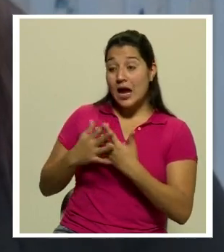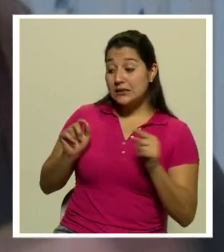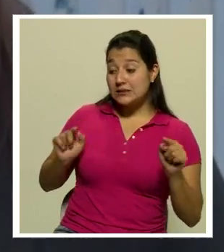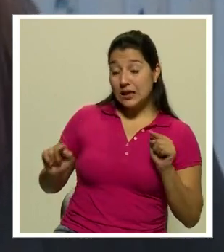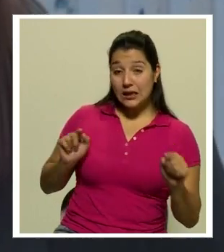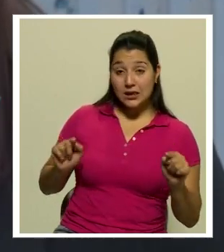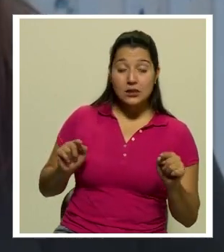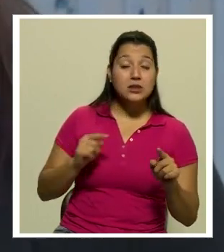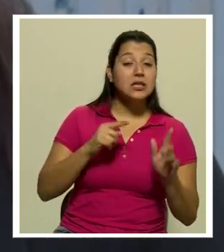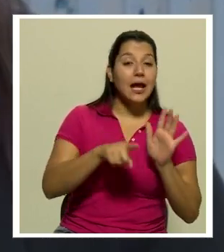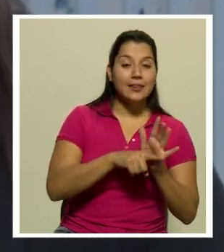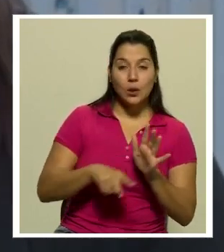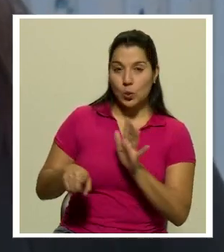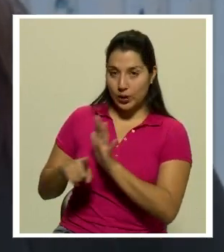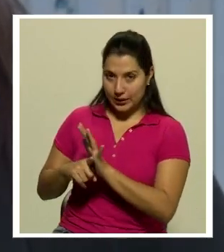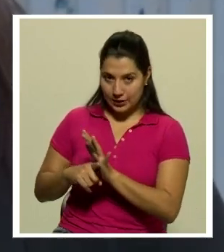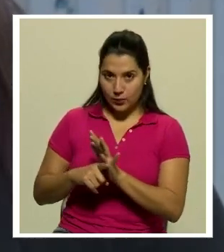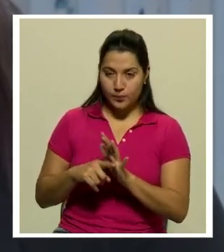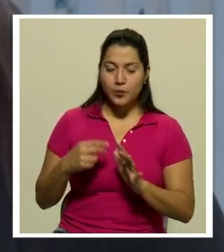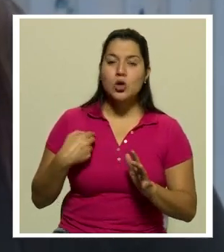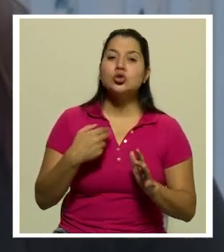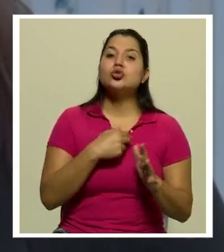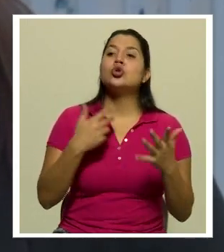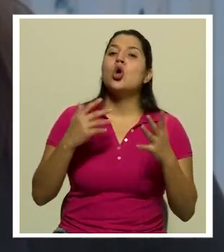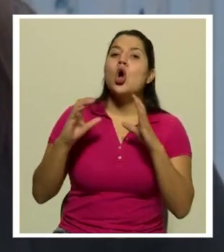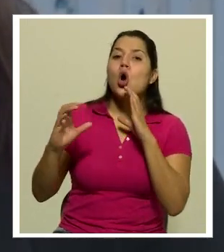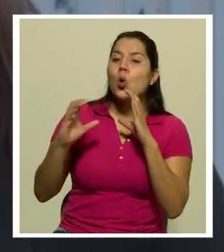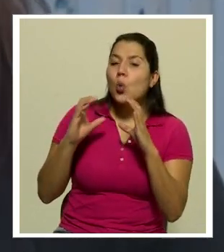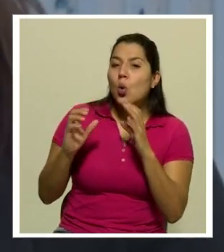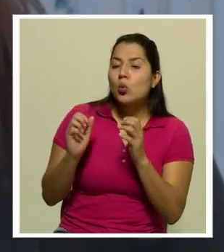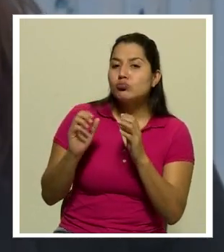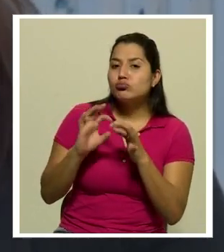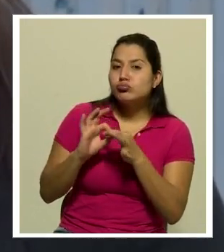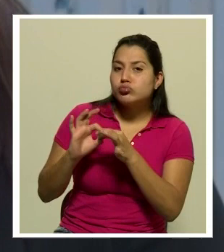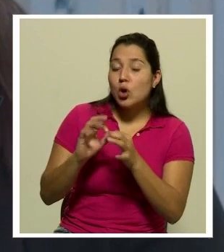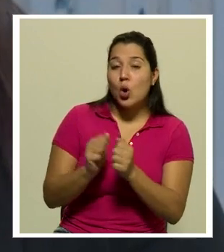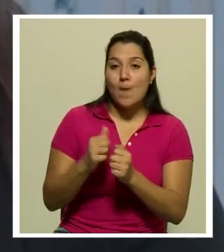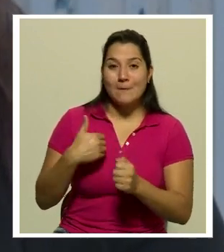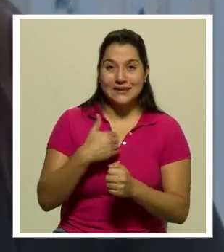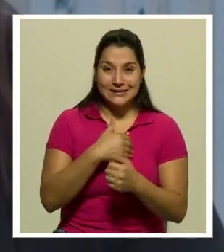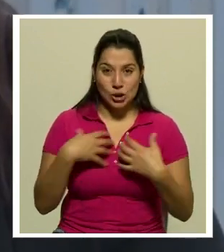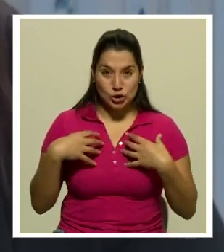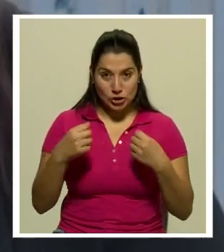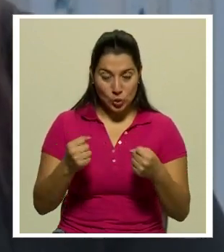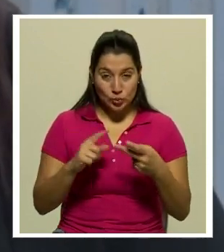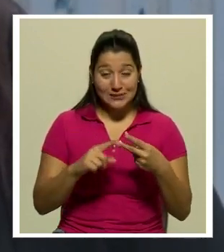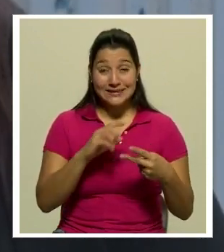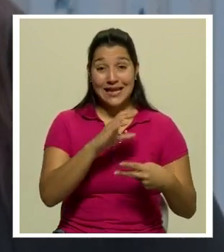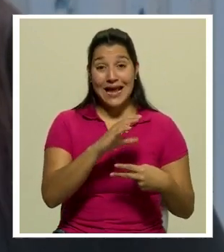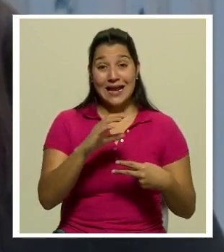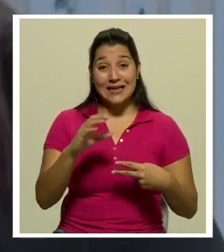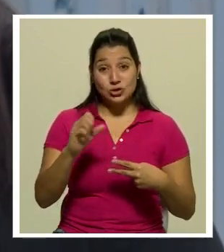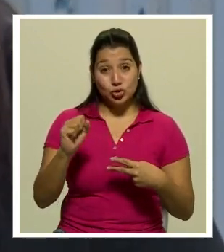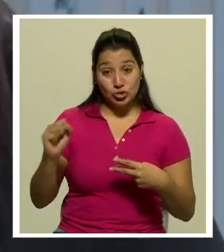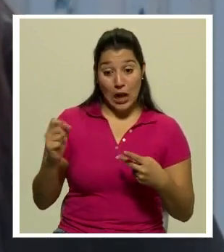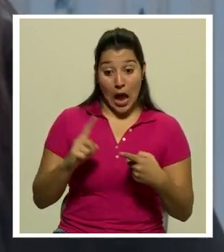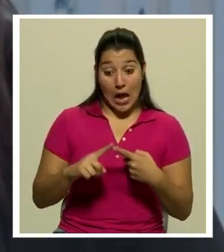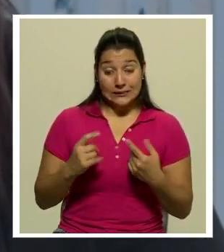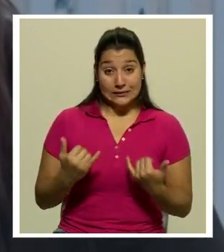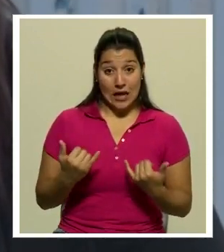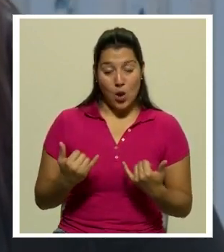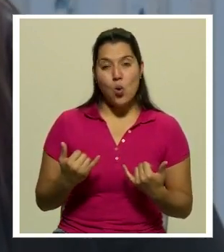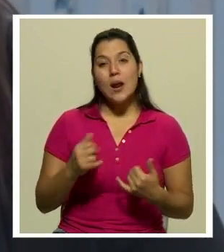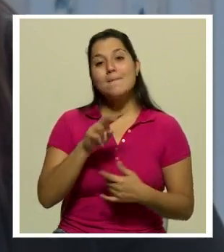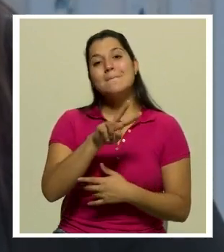se trabajó previo con el Ministerio de Salud, entonces, y la Caja Costarricense del Seguro Social. En este momento hay